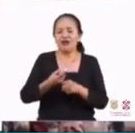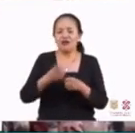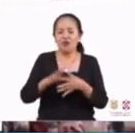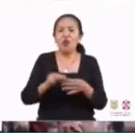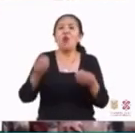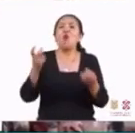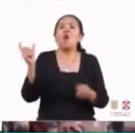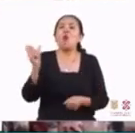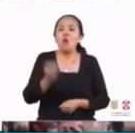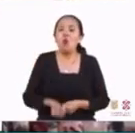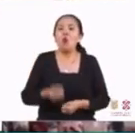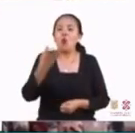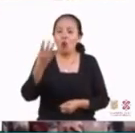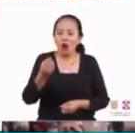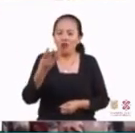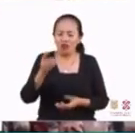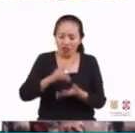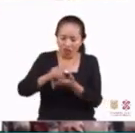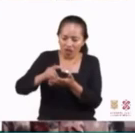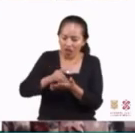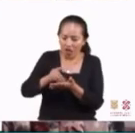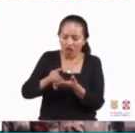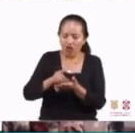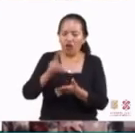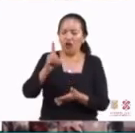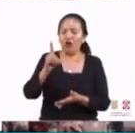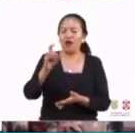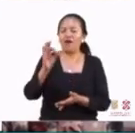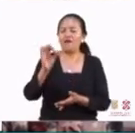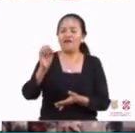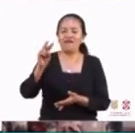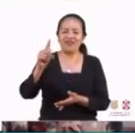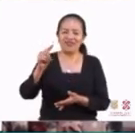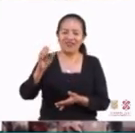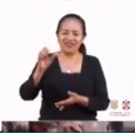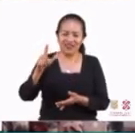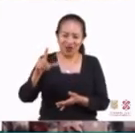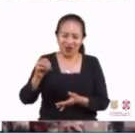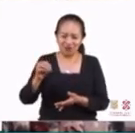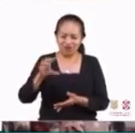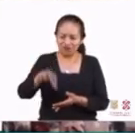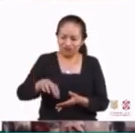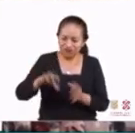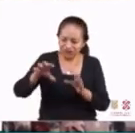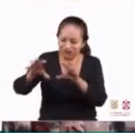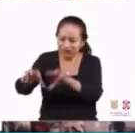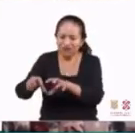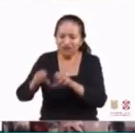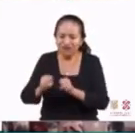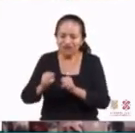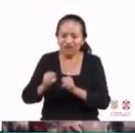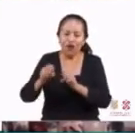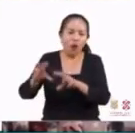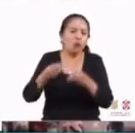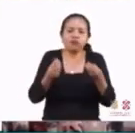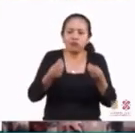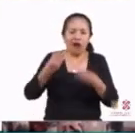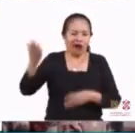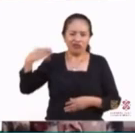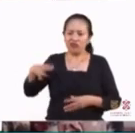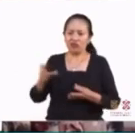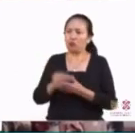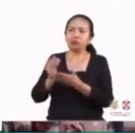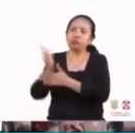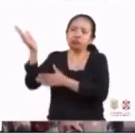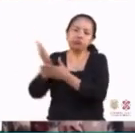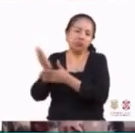se ha incautado de fentanilo en este sexenio comparado con lo que se incautaba antes.